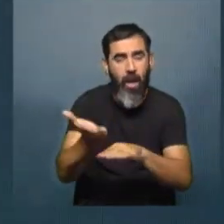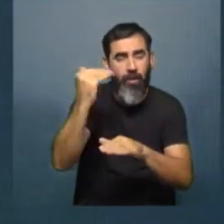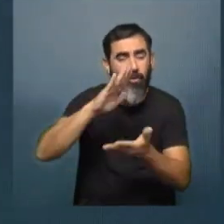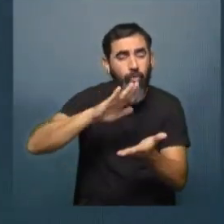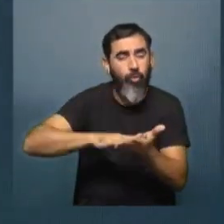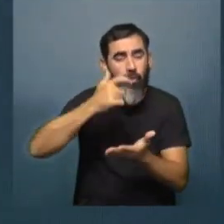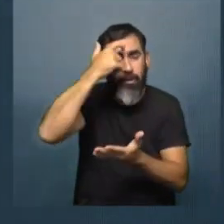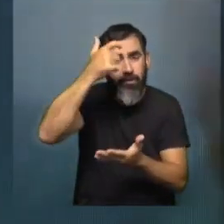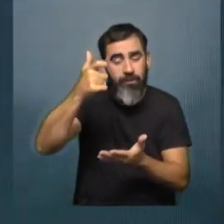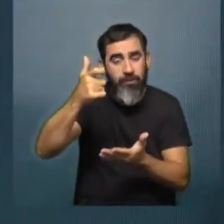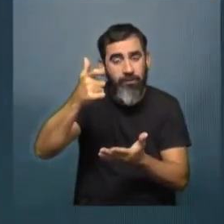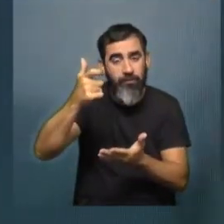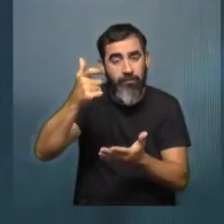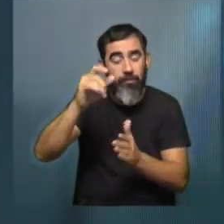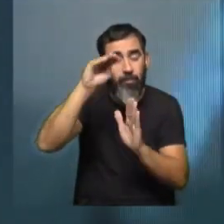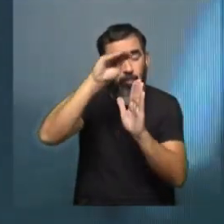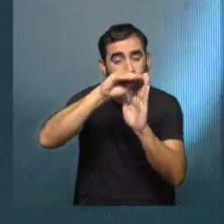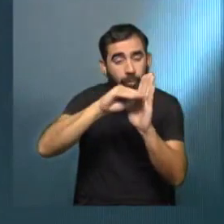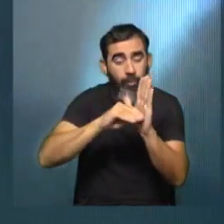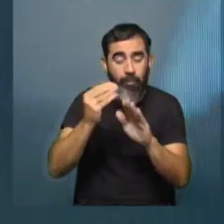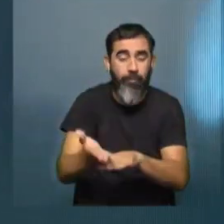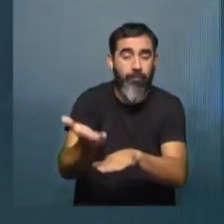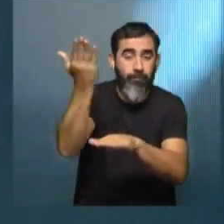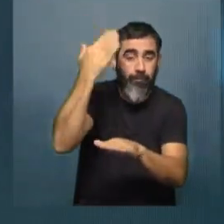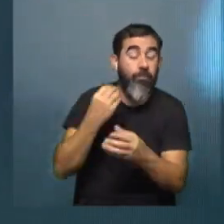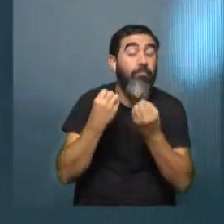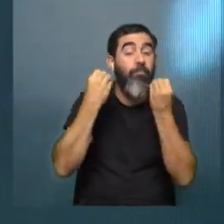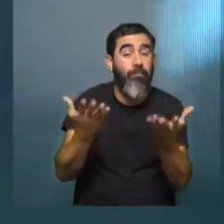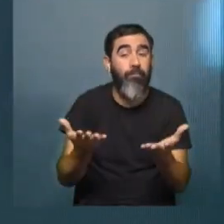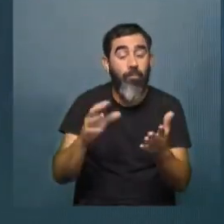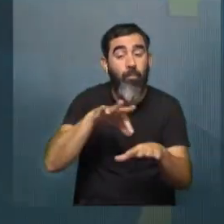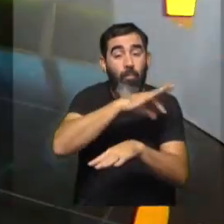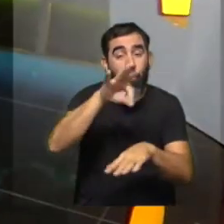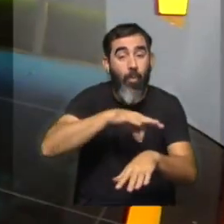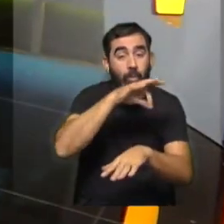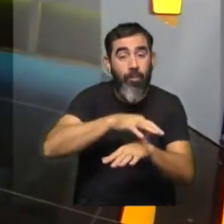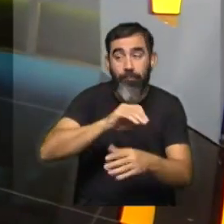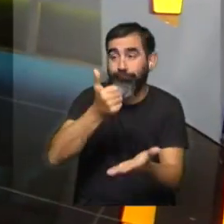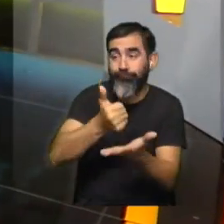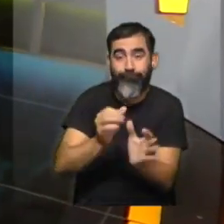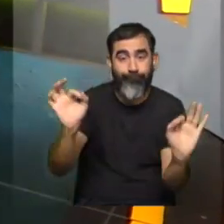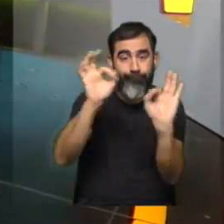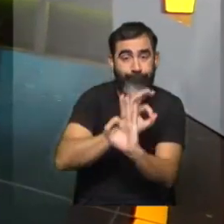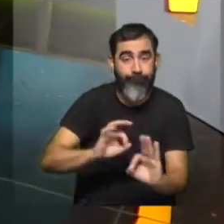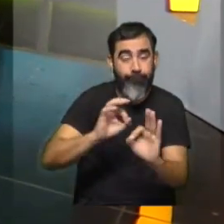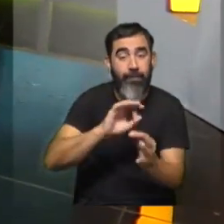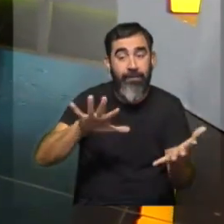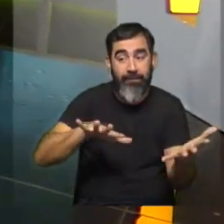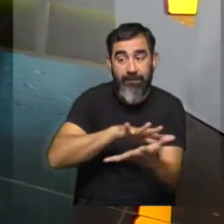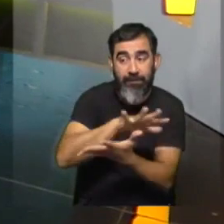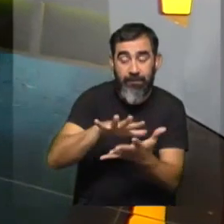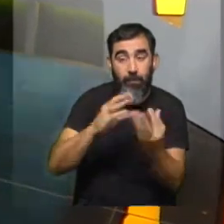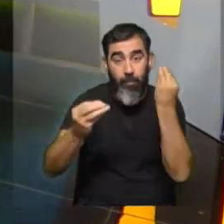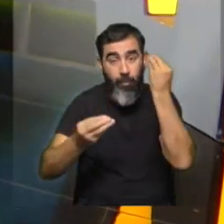Ciencia, en episodios, en programas que se emitieron antes, porque los mosquitos no estaban en ese momento en una situación que nos generara